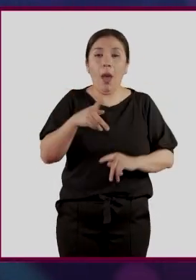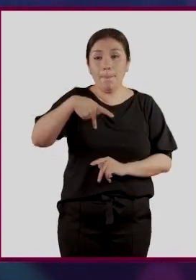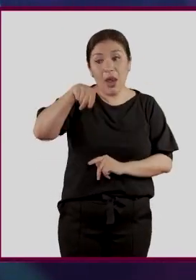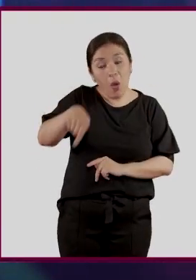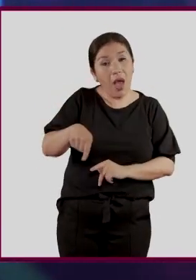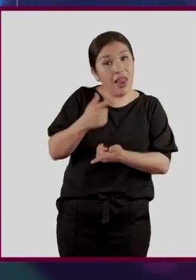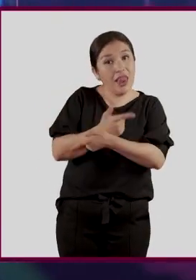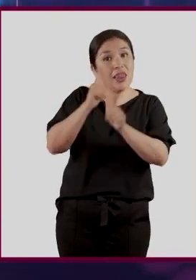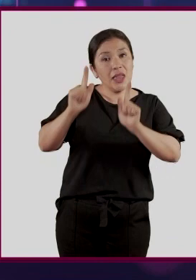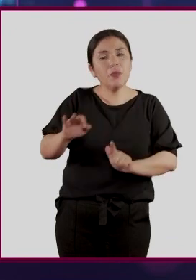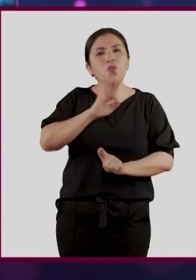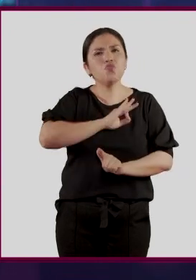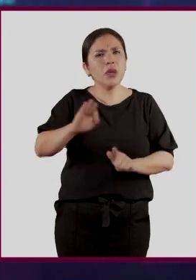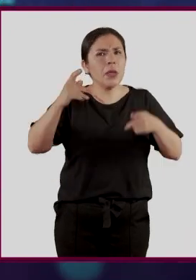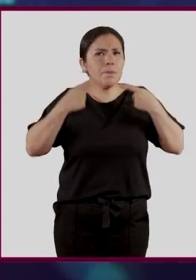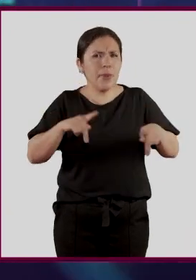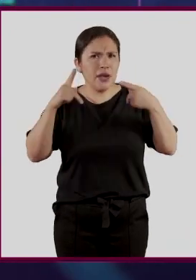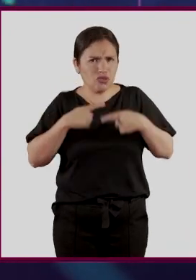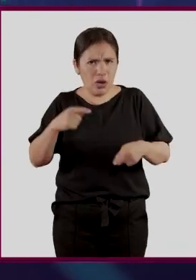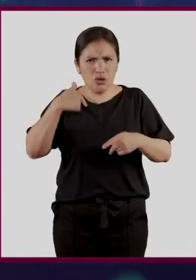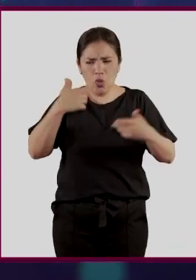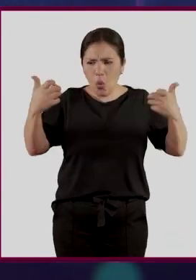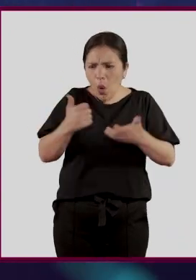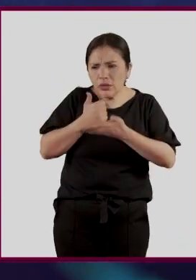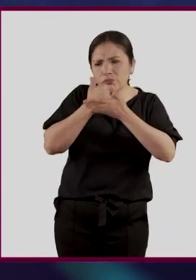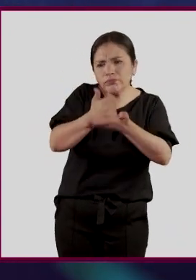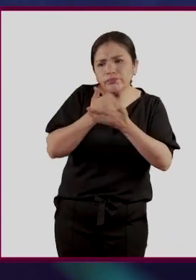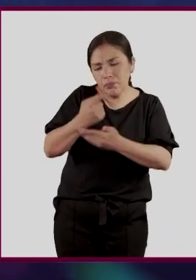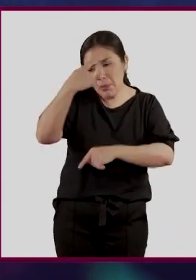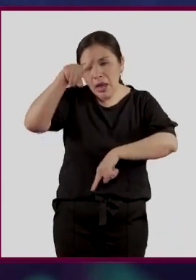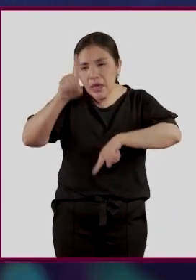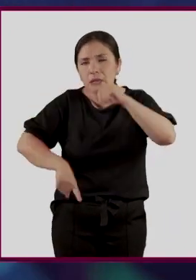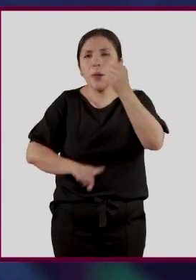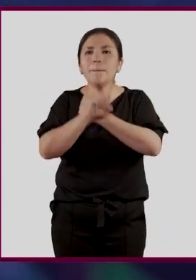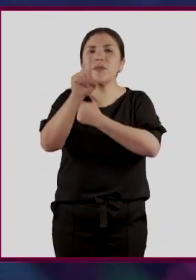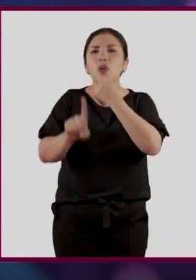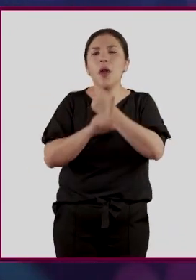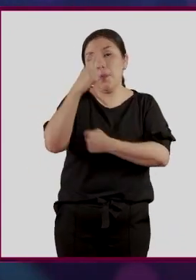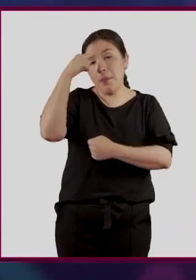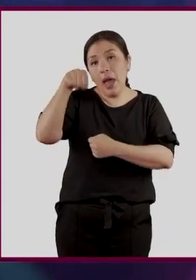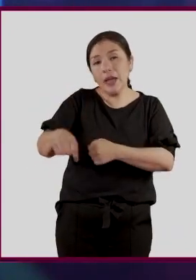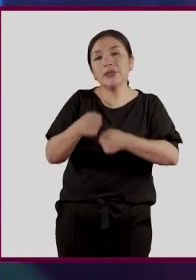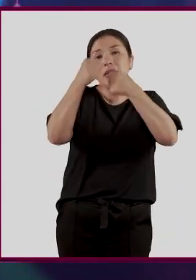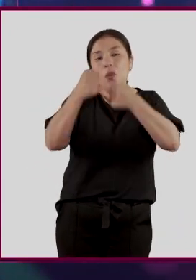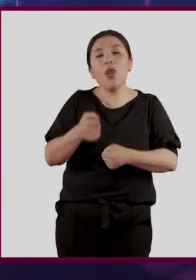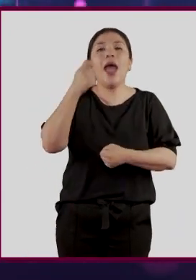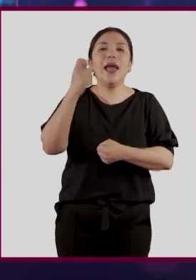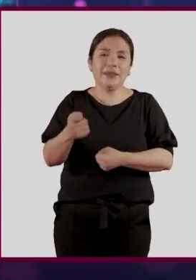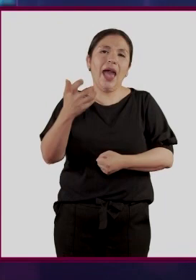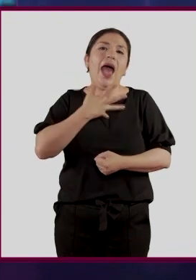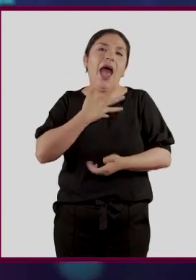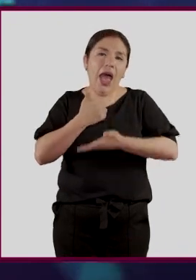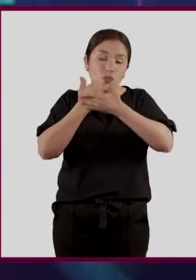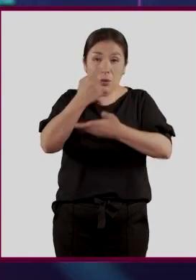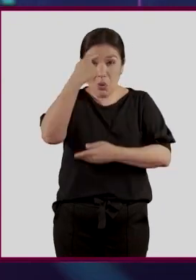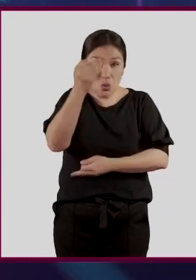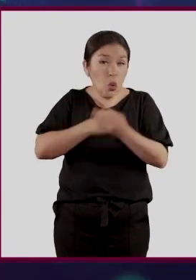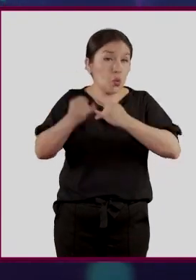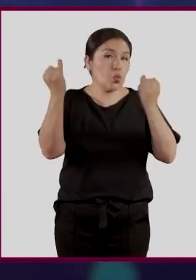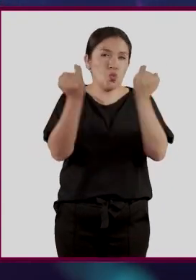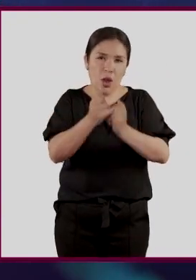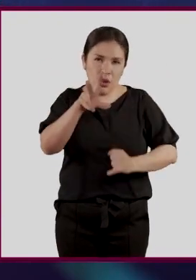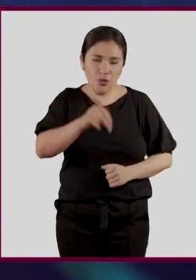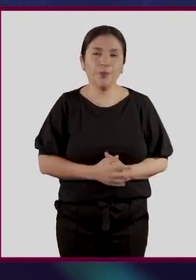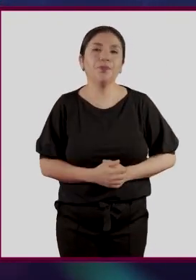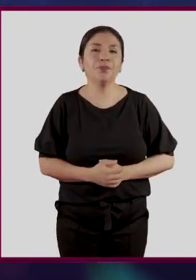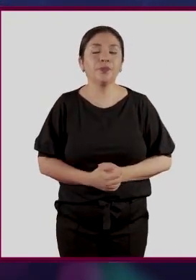te permite que cualquier persona que sea colaborador resolver un problema de seguridad y esto le da una gran ventaja, pero no hay que generalizar. El uso del